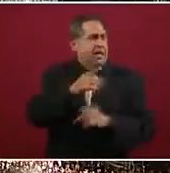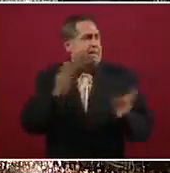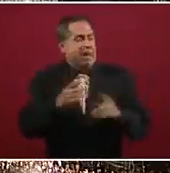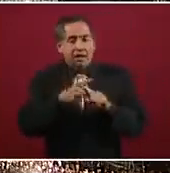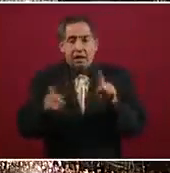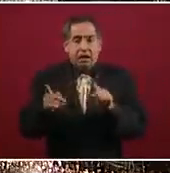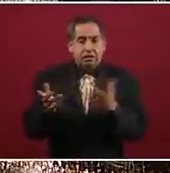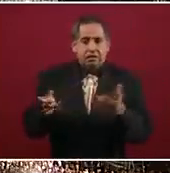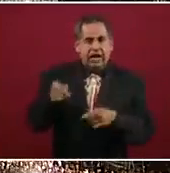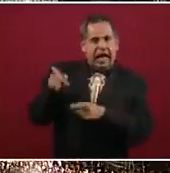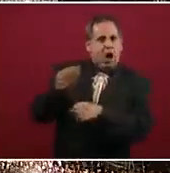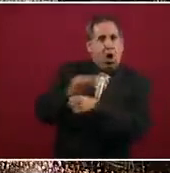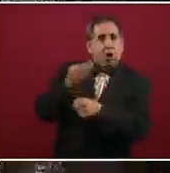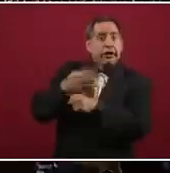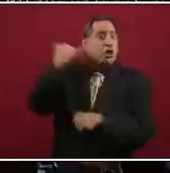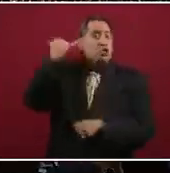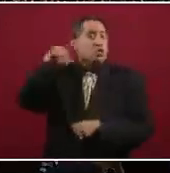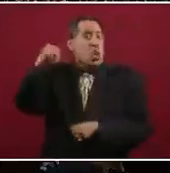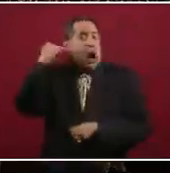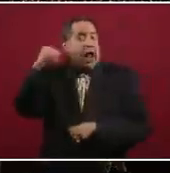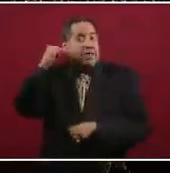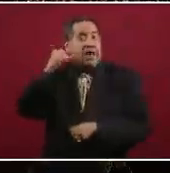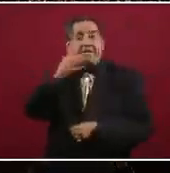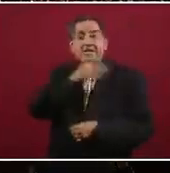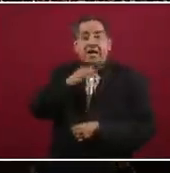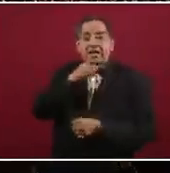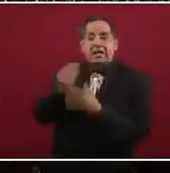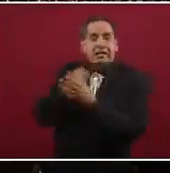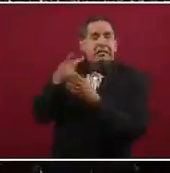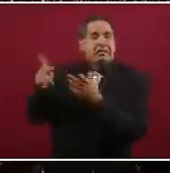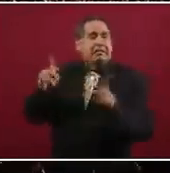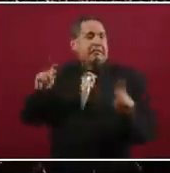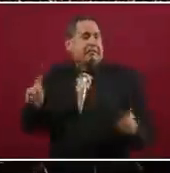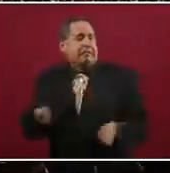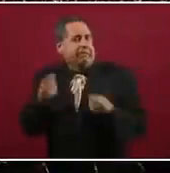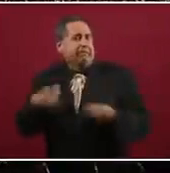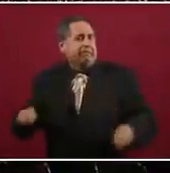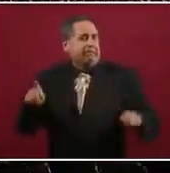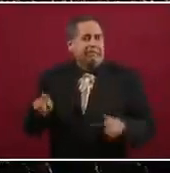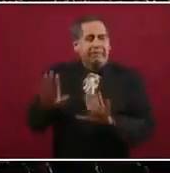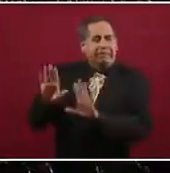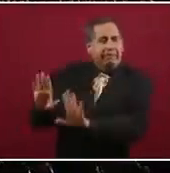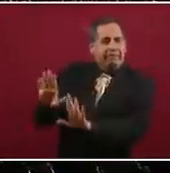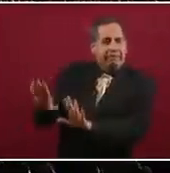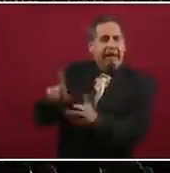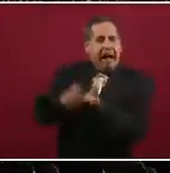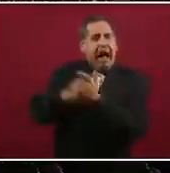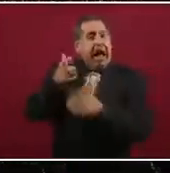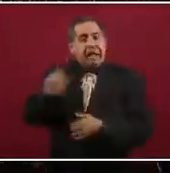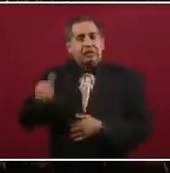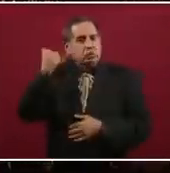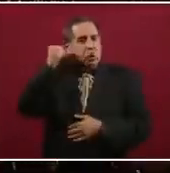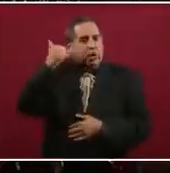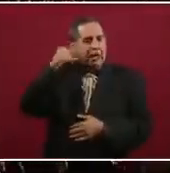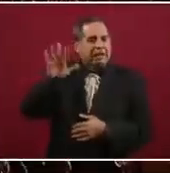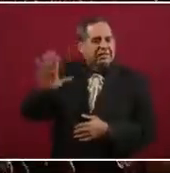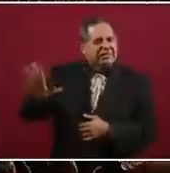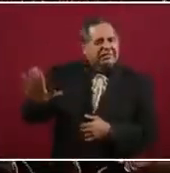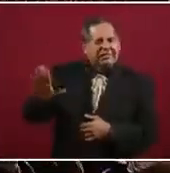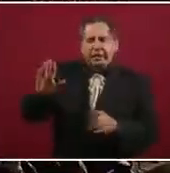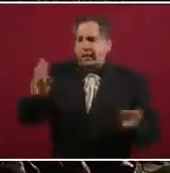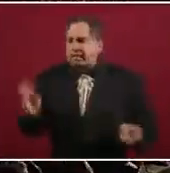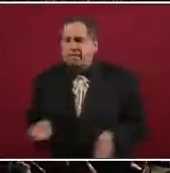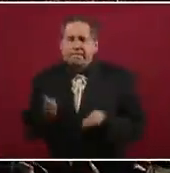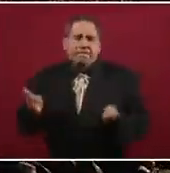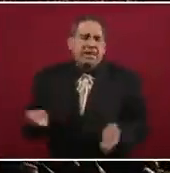precisamente Yucatán con la vaquería, una fiesta muy importante, una fiesta de la hierra anual que daba lugar a un convite y a